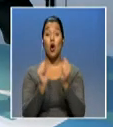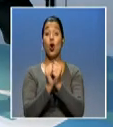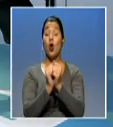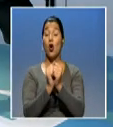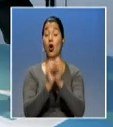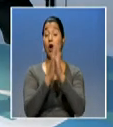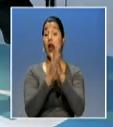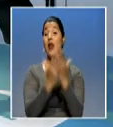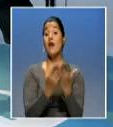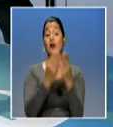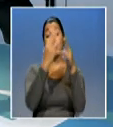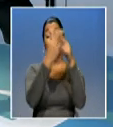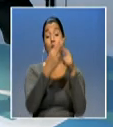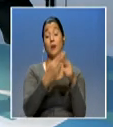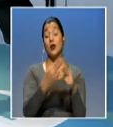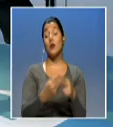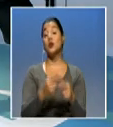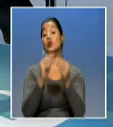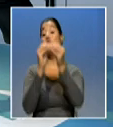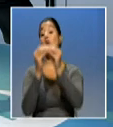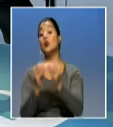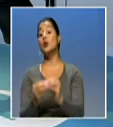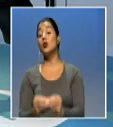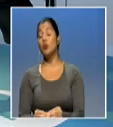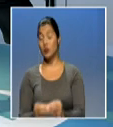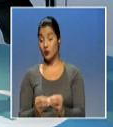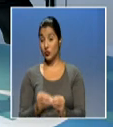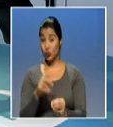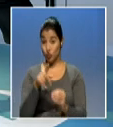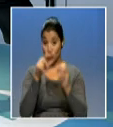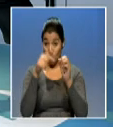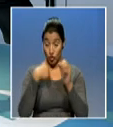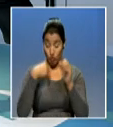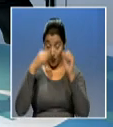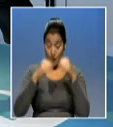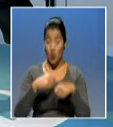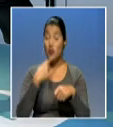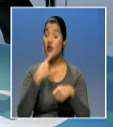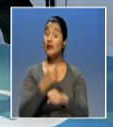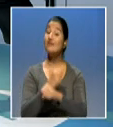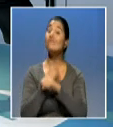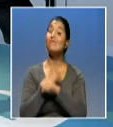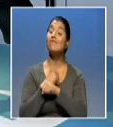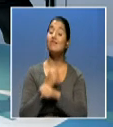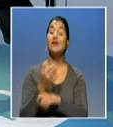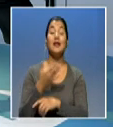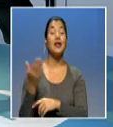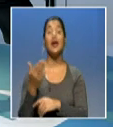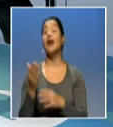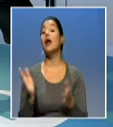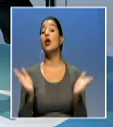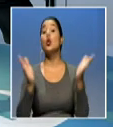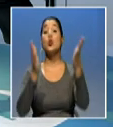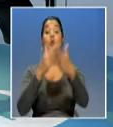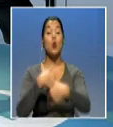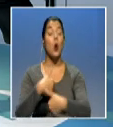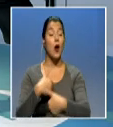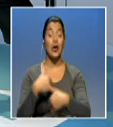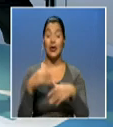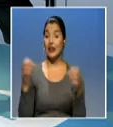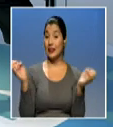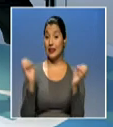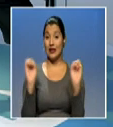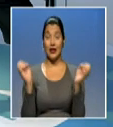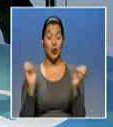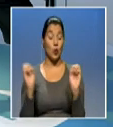libreta, yo le puedo asegurar con absoluta certeza que no existe